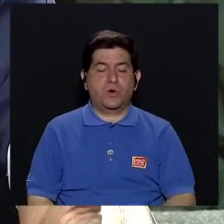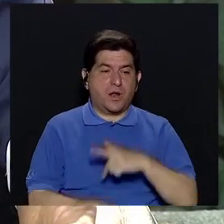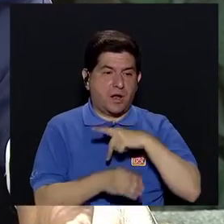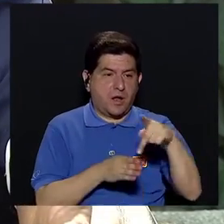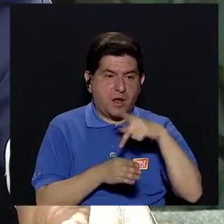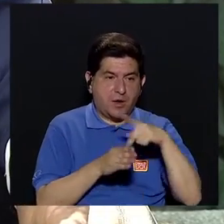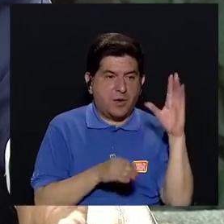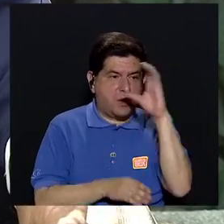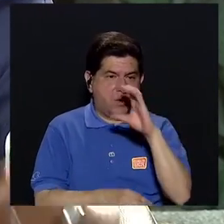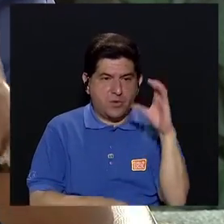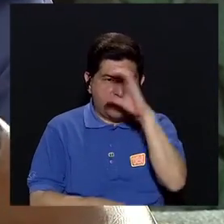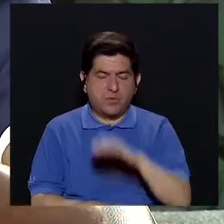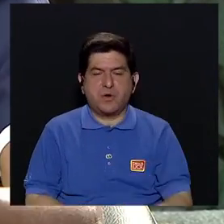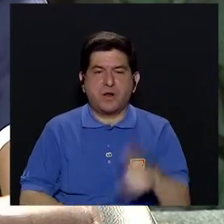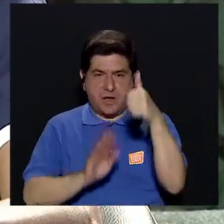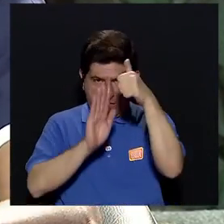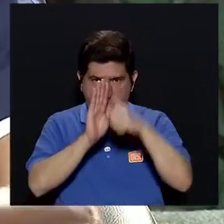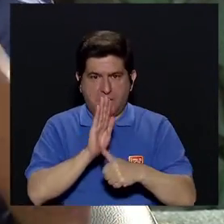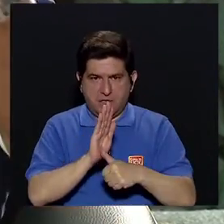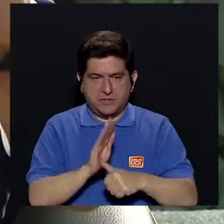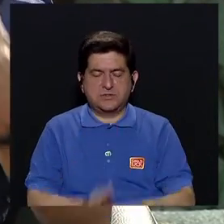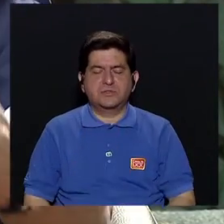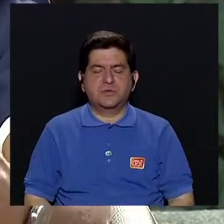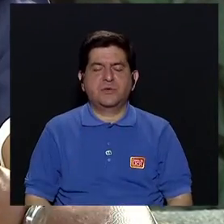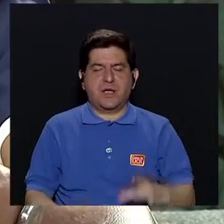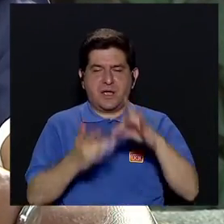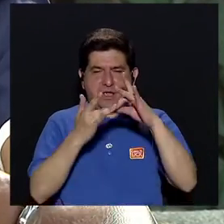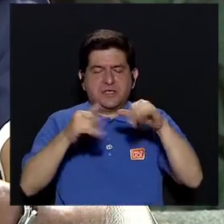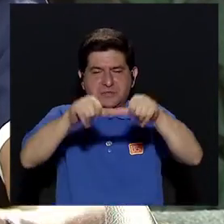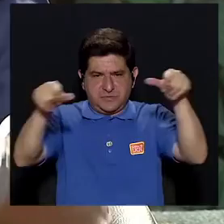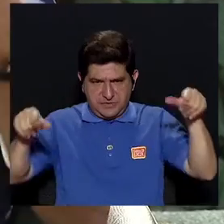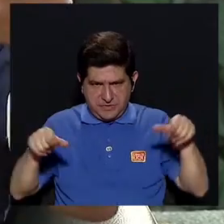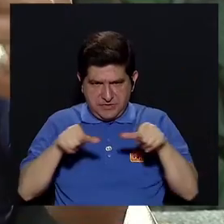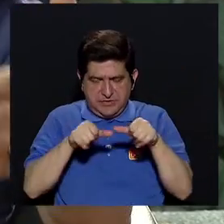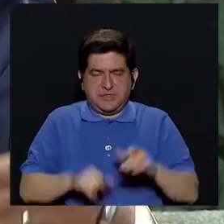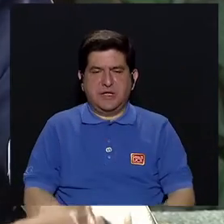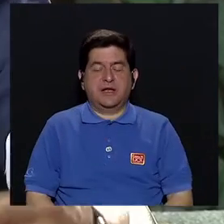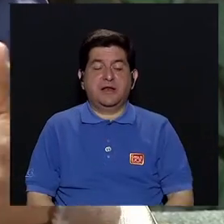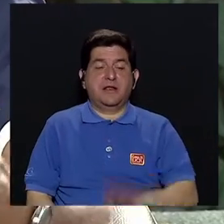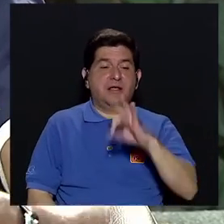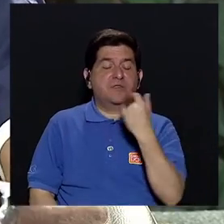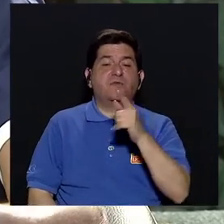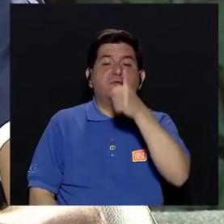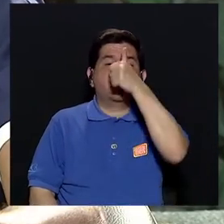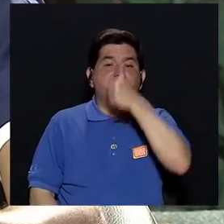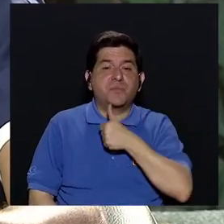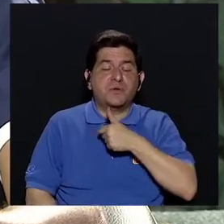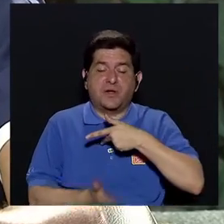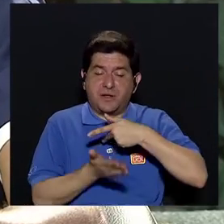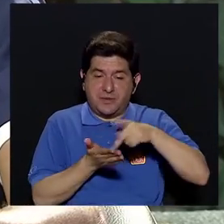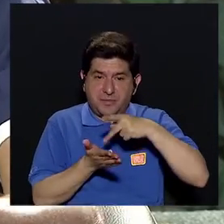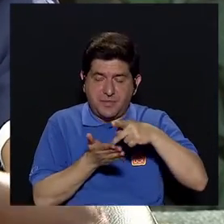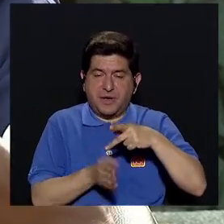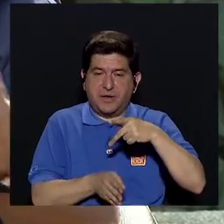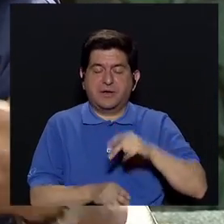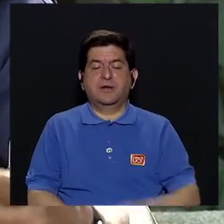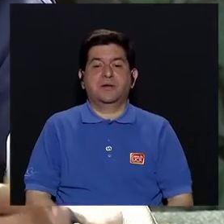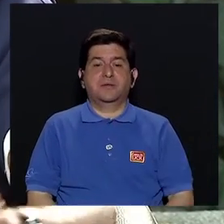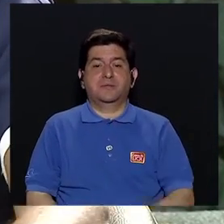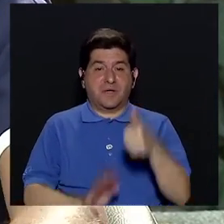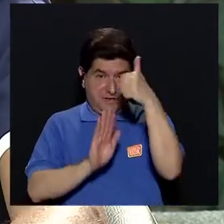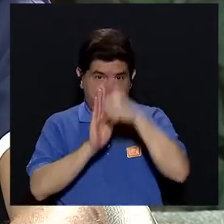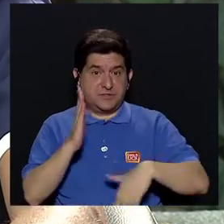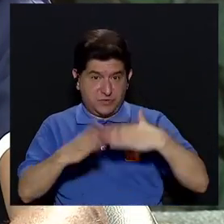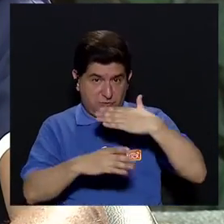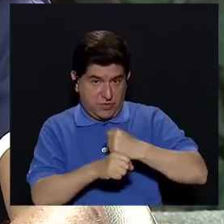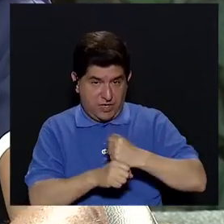buscar un profesional en cirugía ortognática con experiencia en el campo que de manera privada lo opere, como muchas